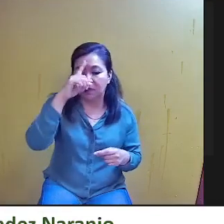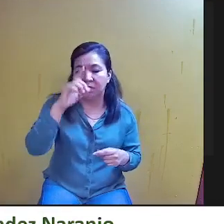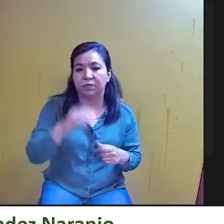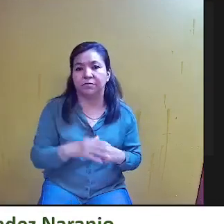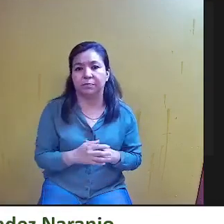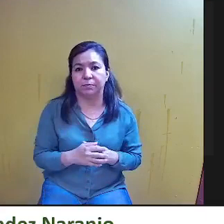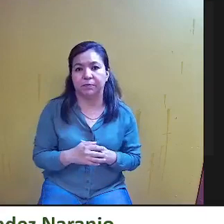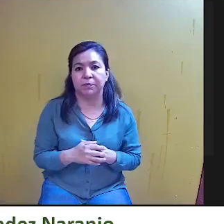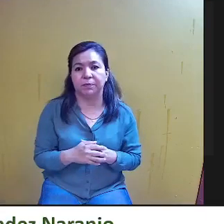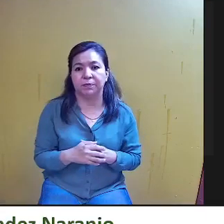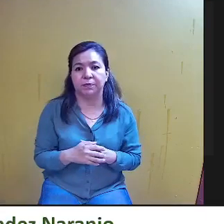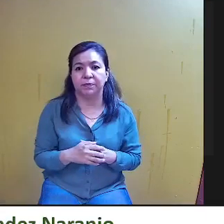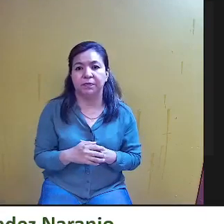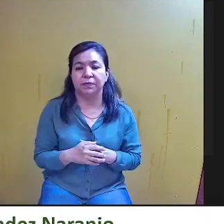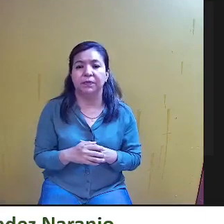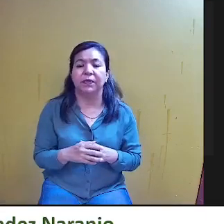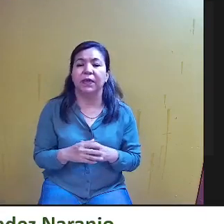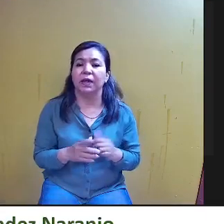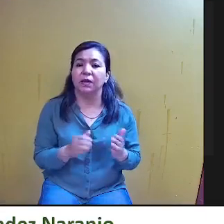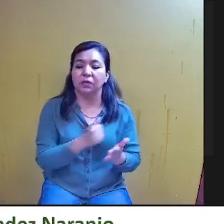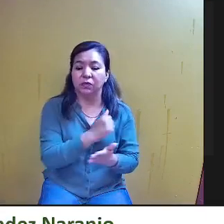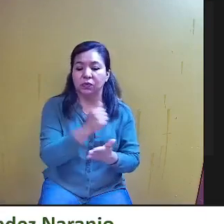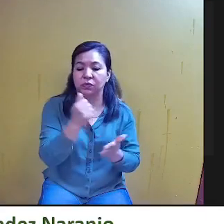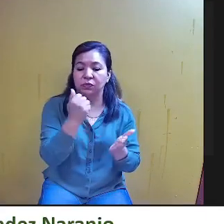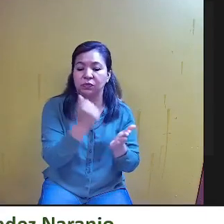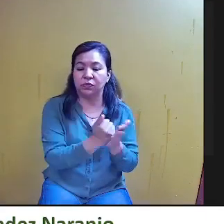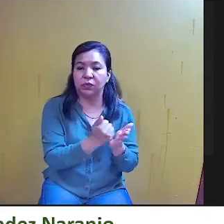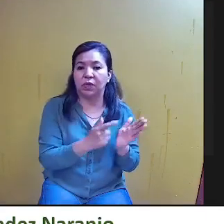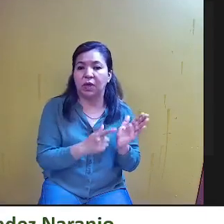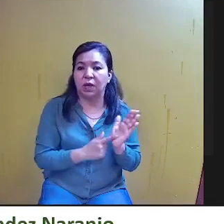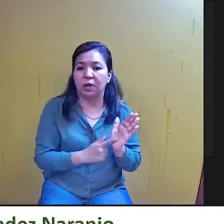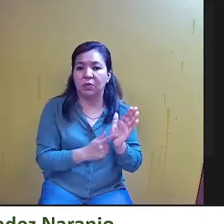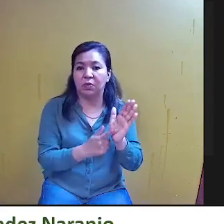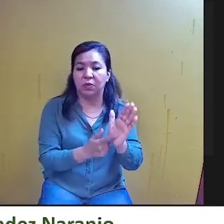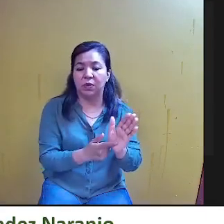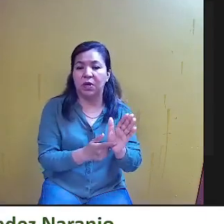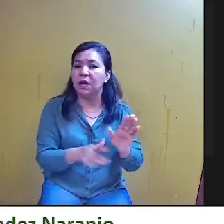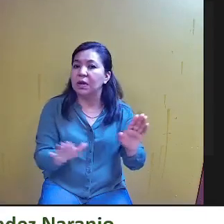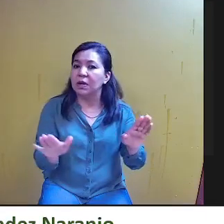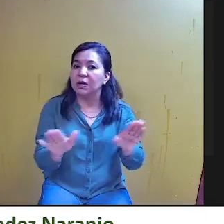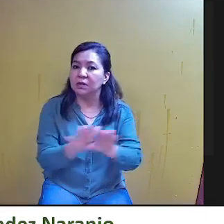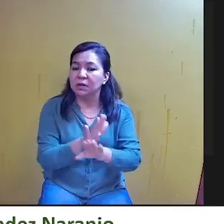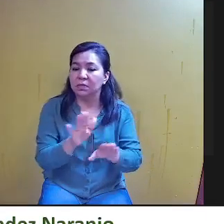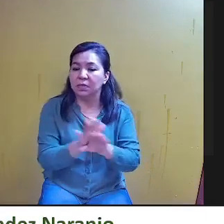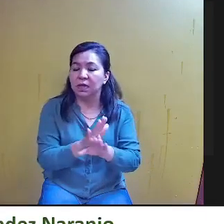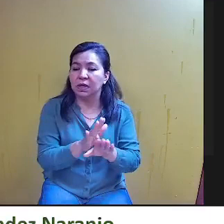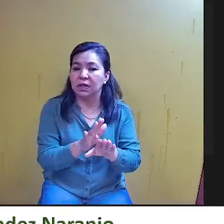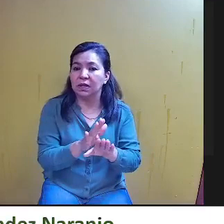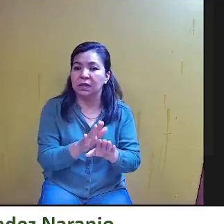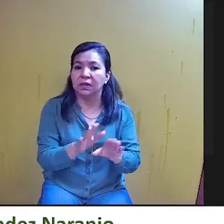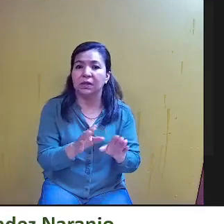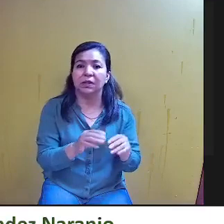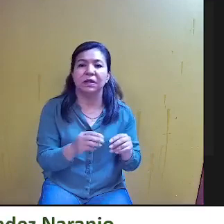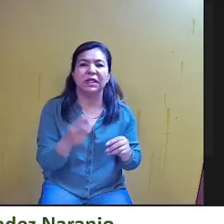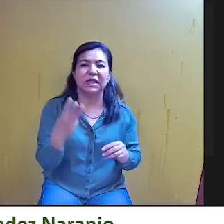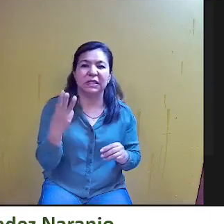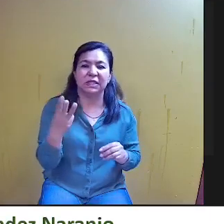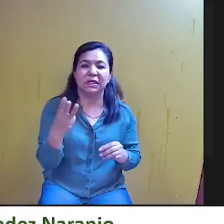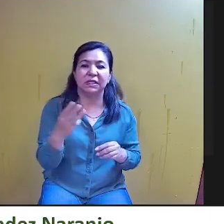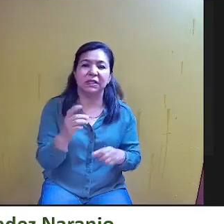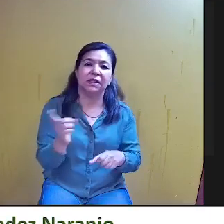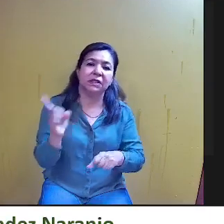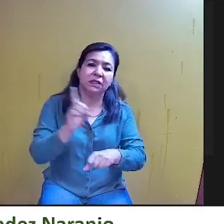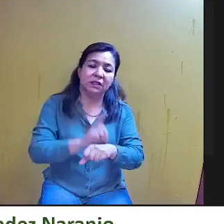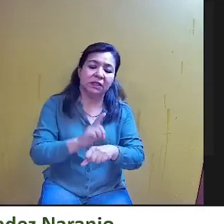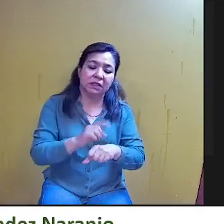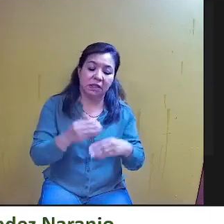Para cumplir con lo anterior, se deberá emitir un acuerdo combatido con las modificaciones ordenadas dentro del plazo de 3 días naturales